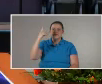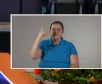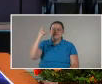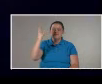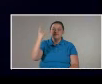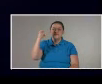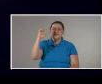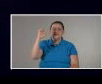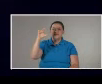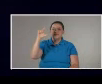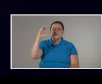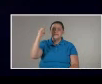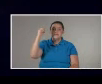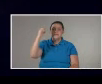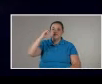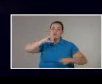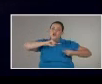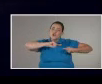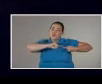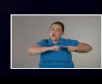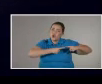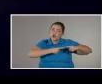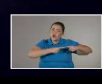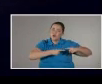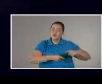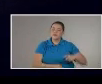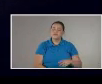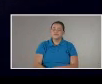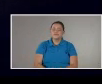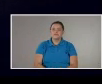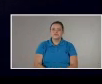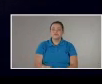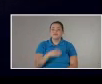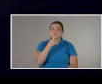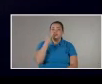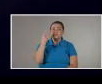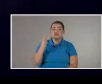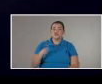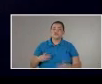Que Dios nos conceda un reinicio en esta tarde, hermano.